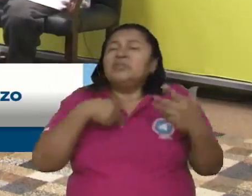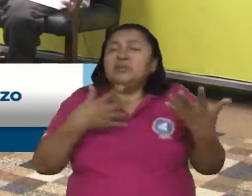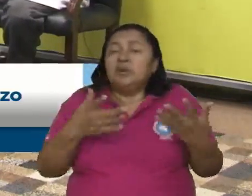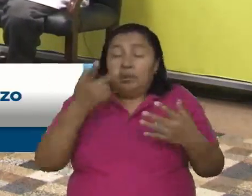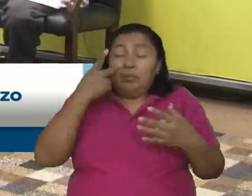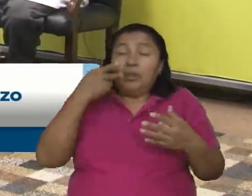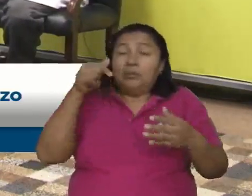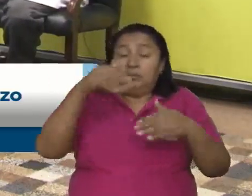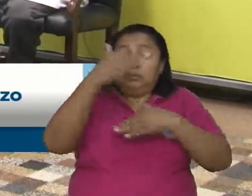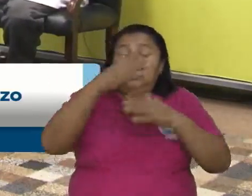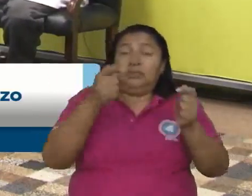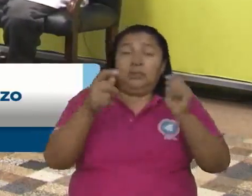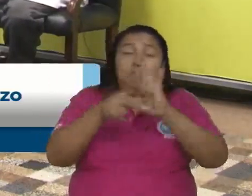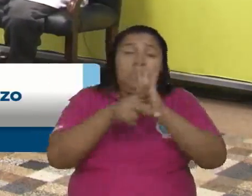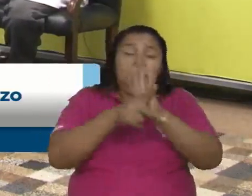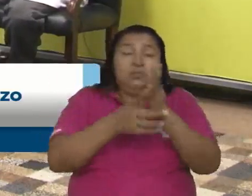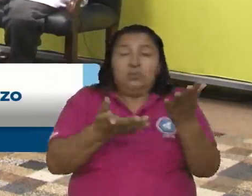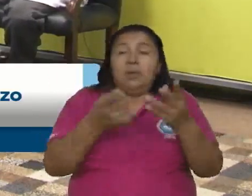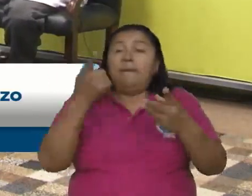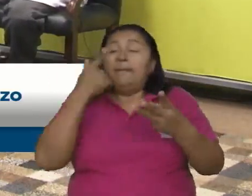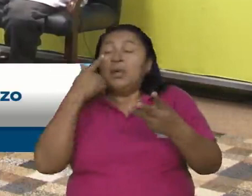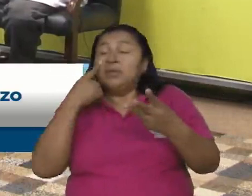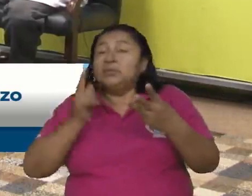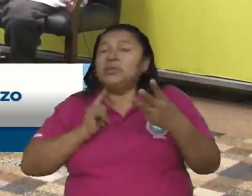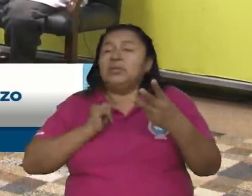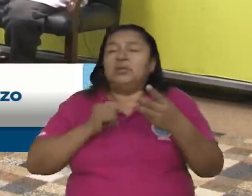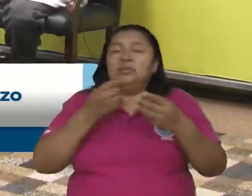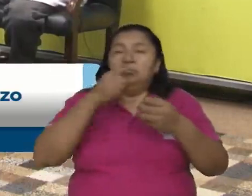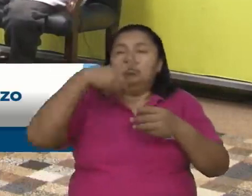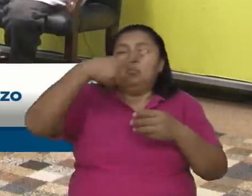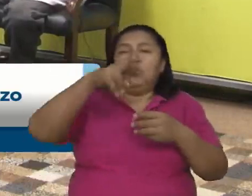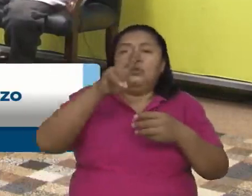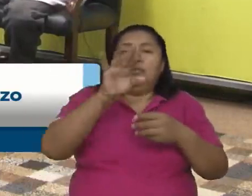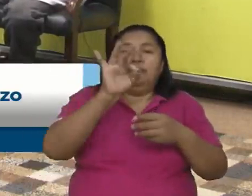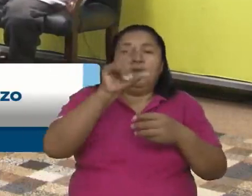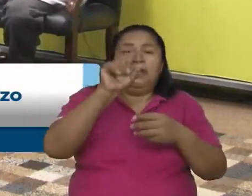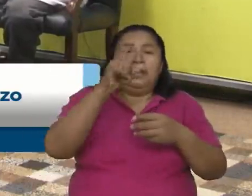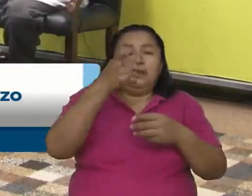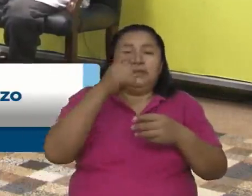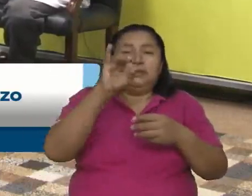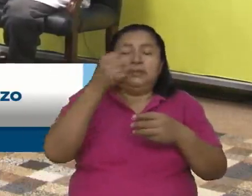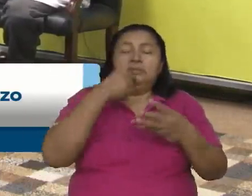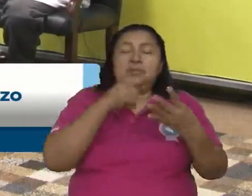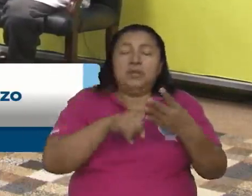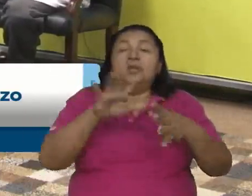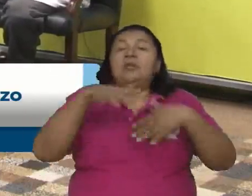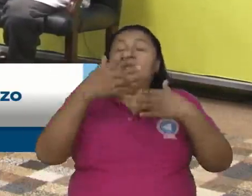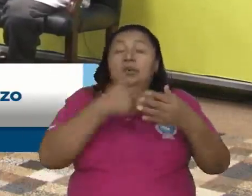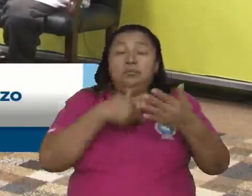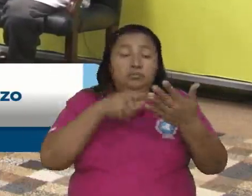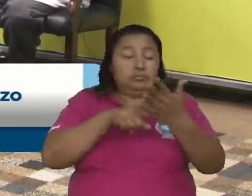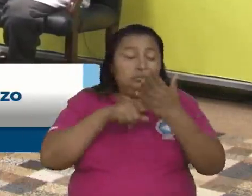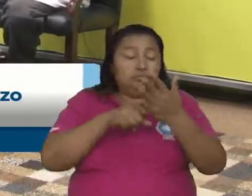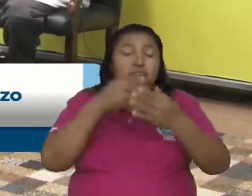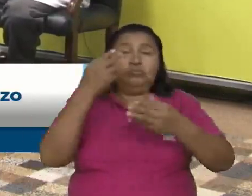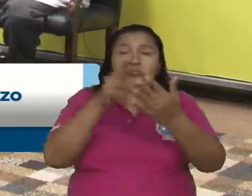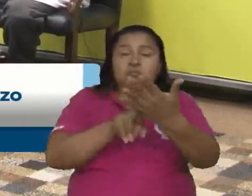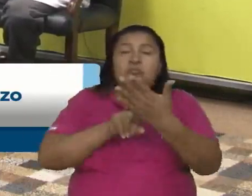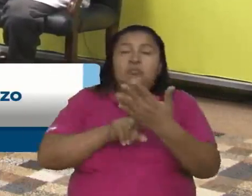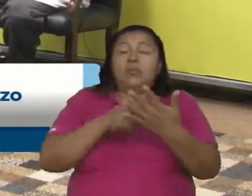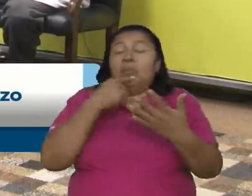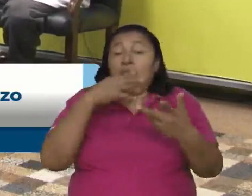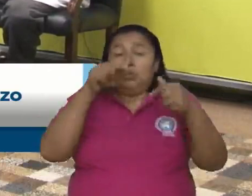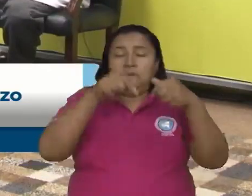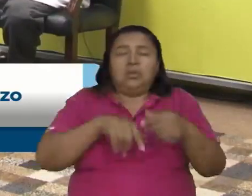hacen estratificación de riesgo, vean si tienen que ponerle profilaxis y vean si se la ponen. Y después hagan los resultados. Porque si vos te